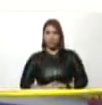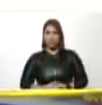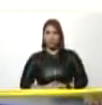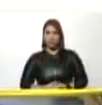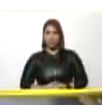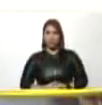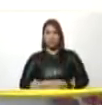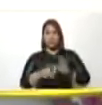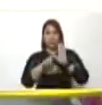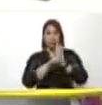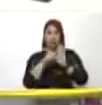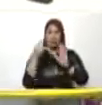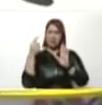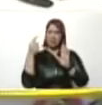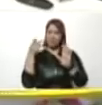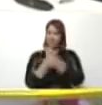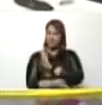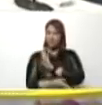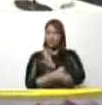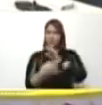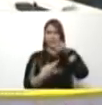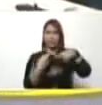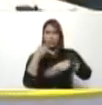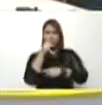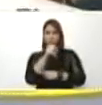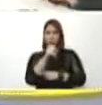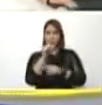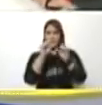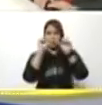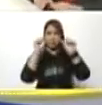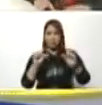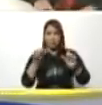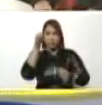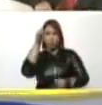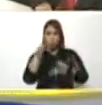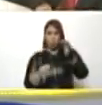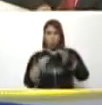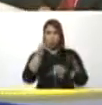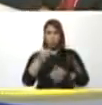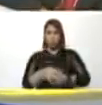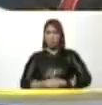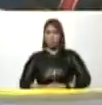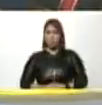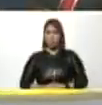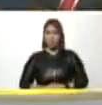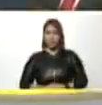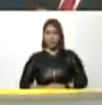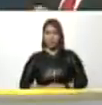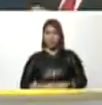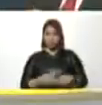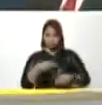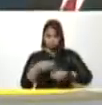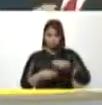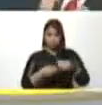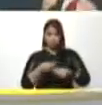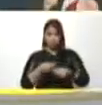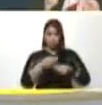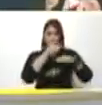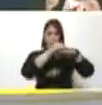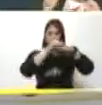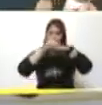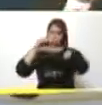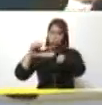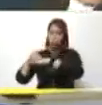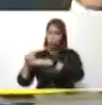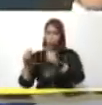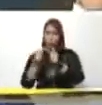como las leyes que tienen que ver con la revolución del sistema de justicia, que se están haciendo en consulta